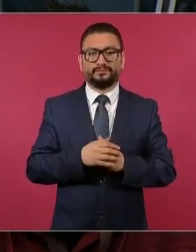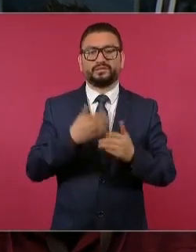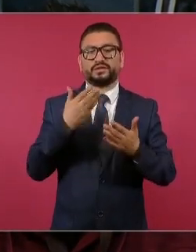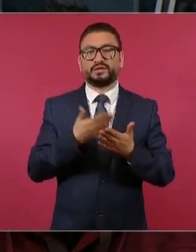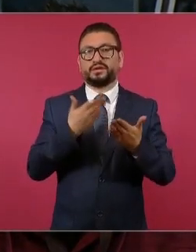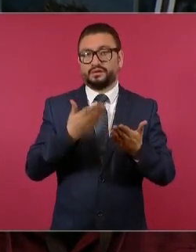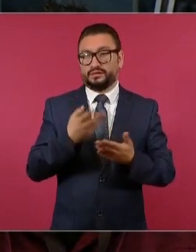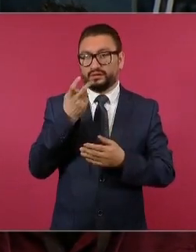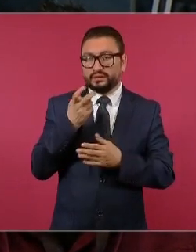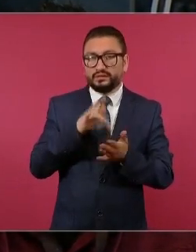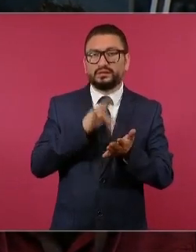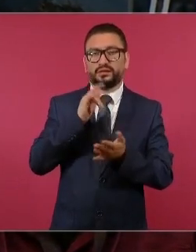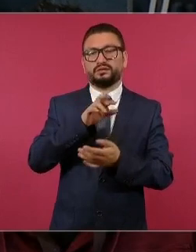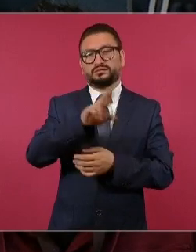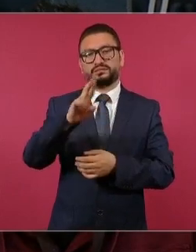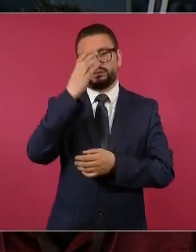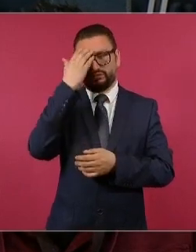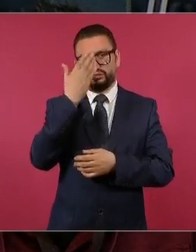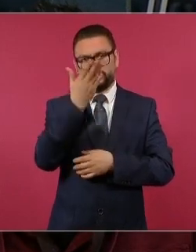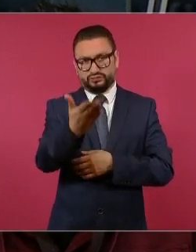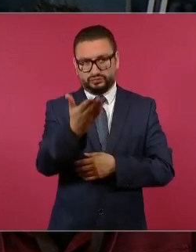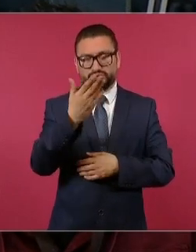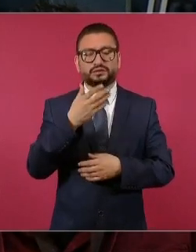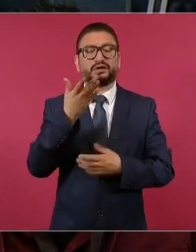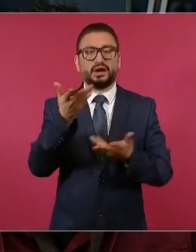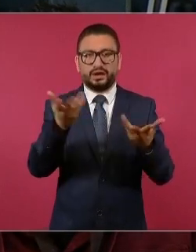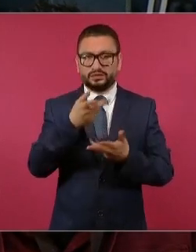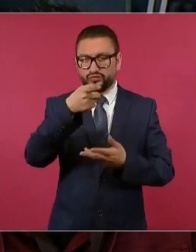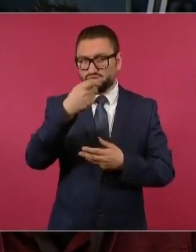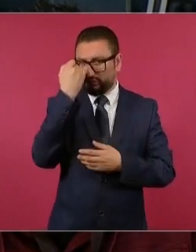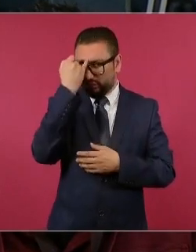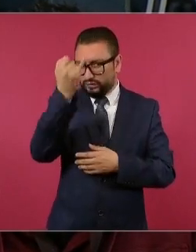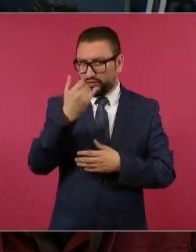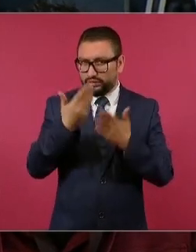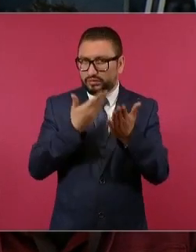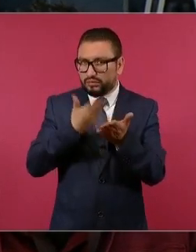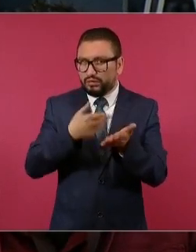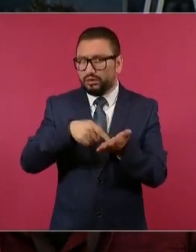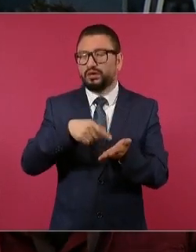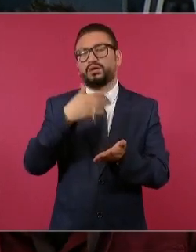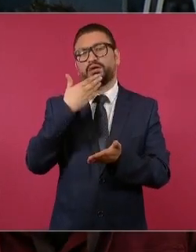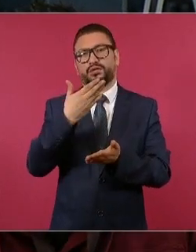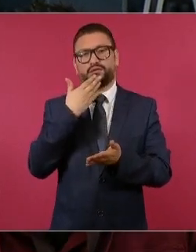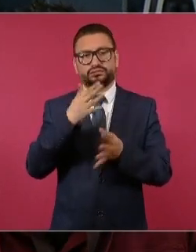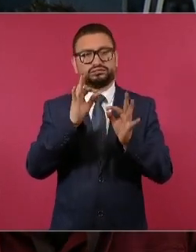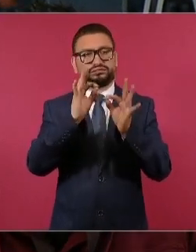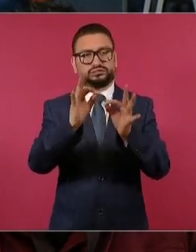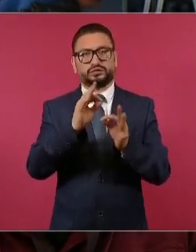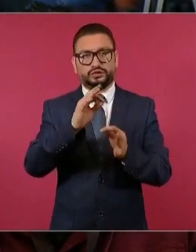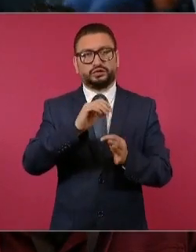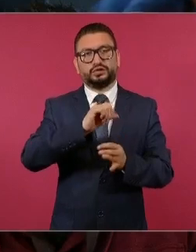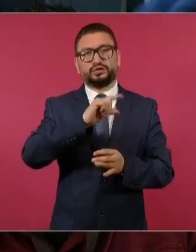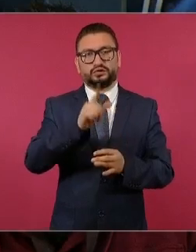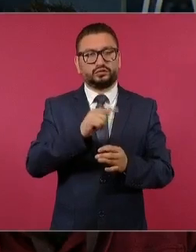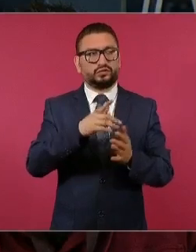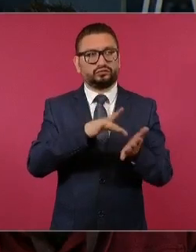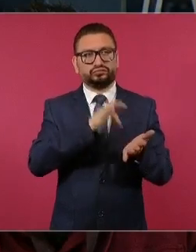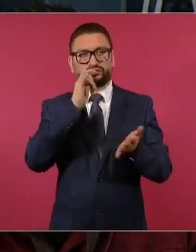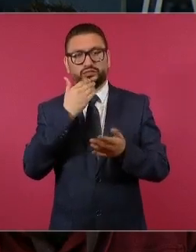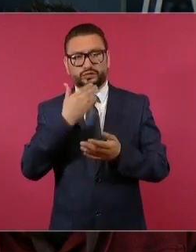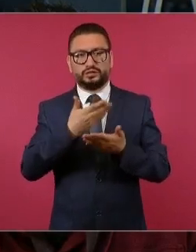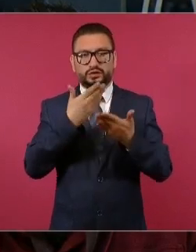a partir de ahí pues reconocerle mucho que la visión que usted incorporó pues fue justamente retomada y hoy, por